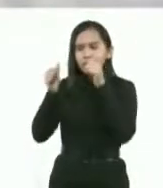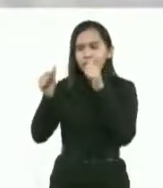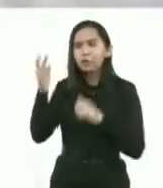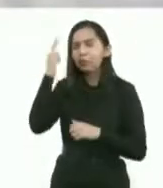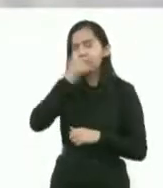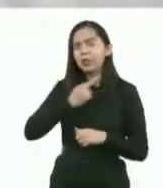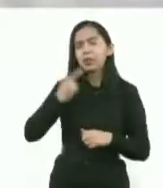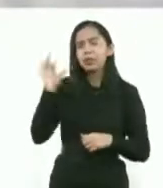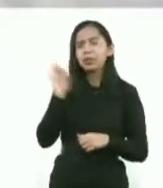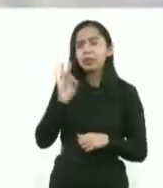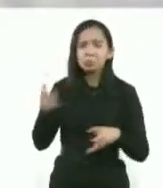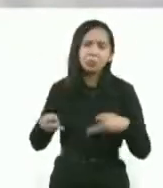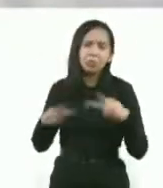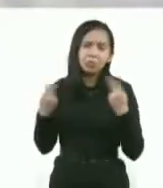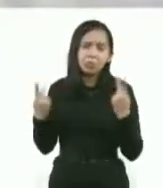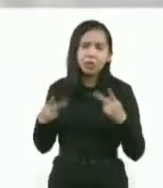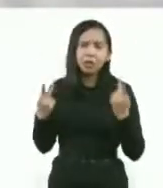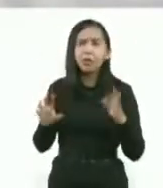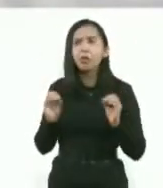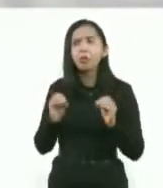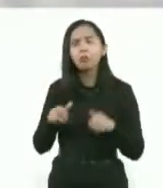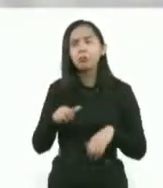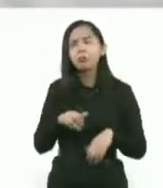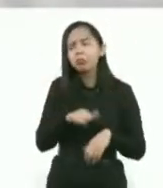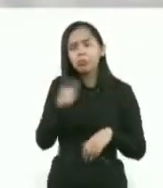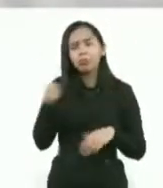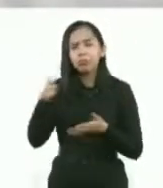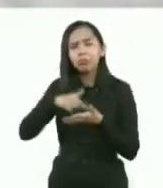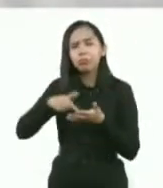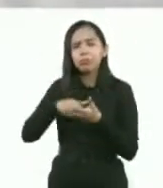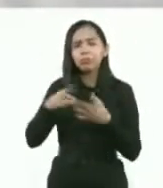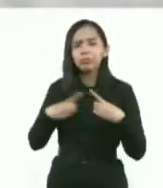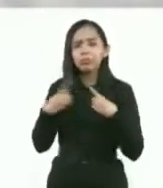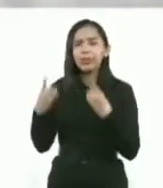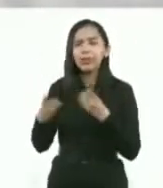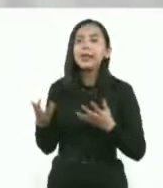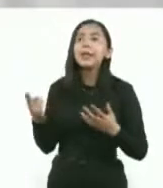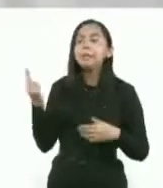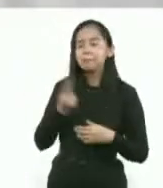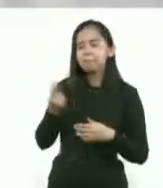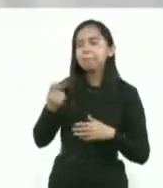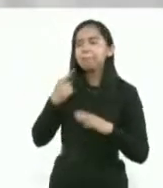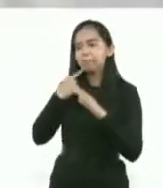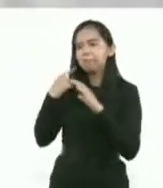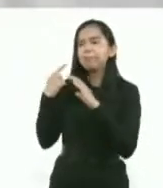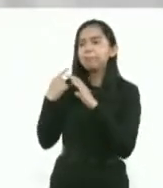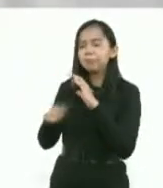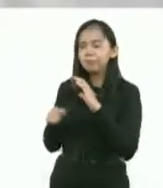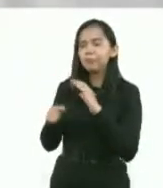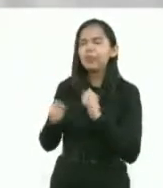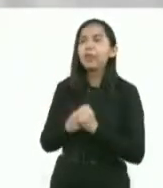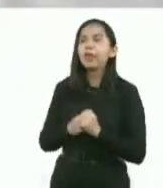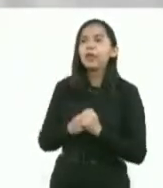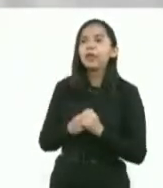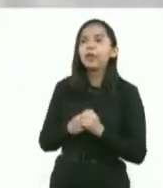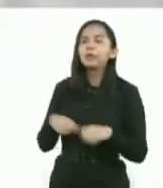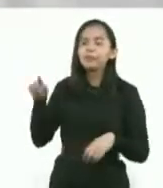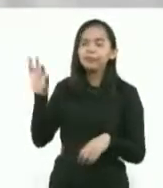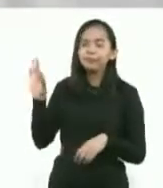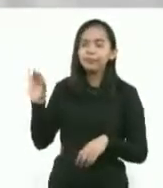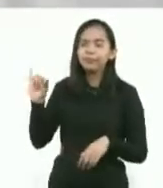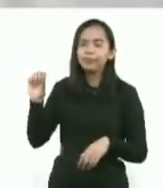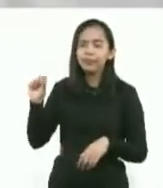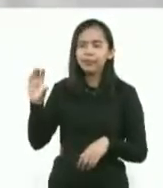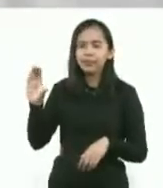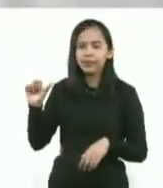vende o se entrega al Instituto de Vivienda. Entonces, que denuncien, vamos a pedirle a la Fiscalía para